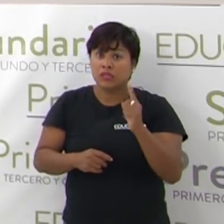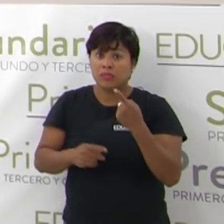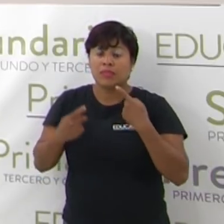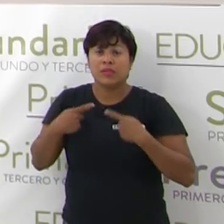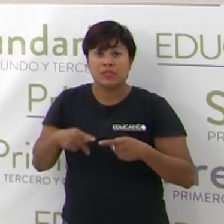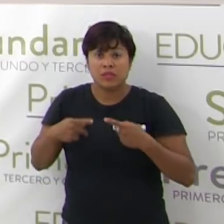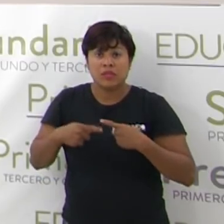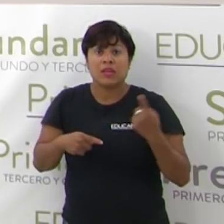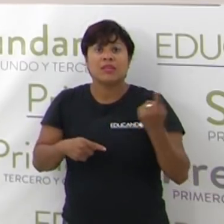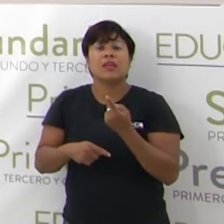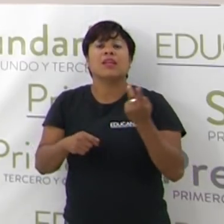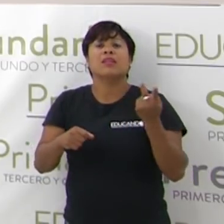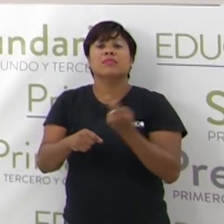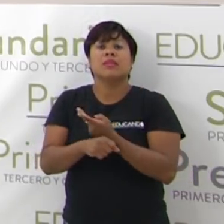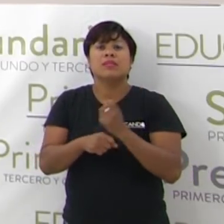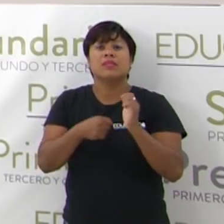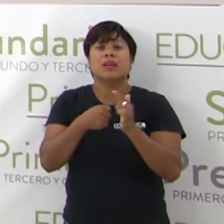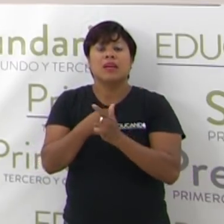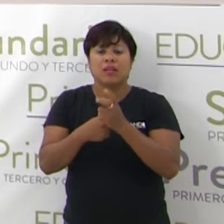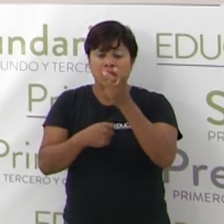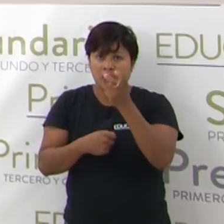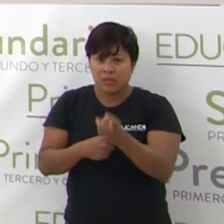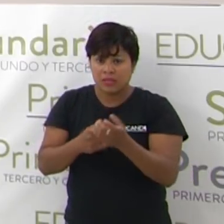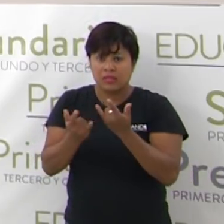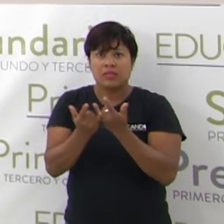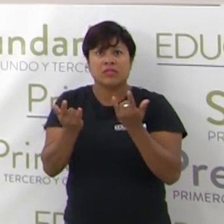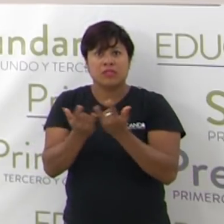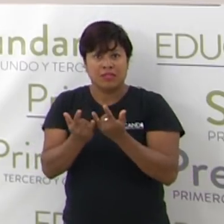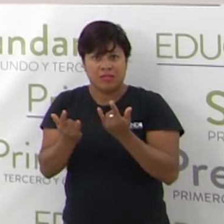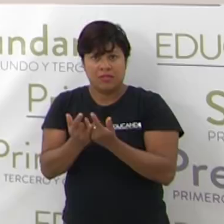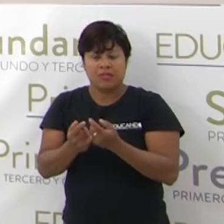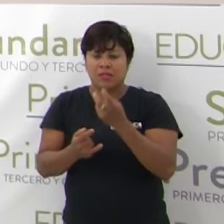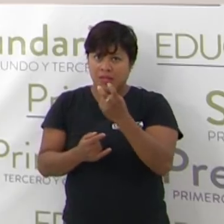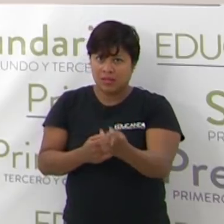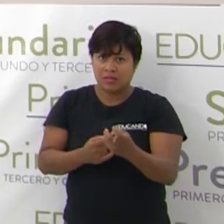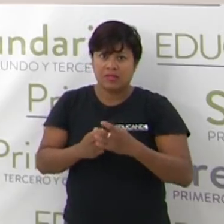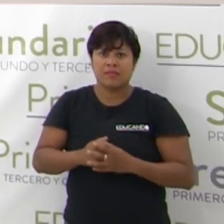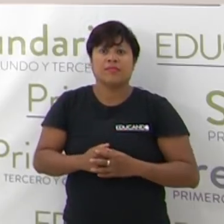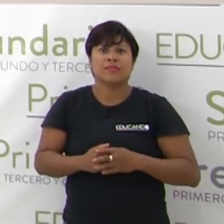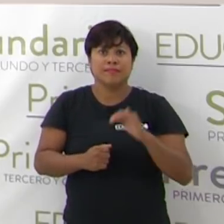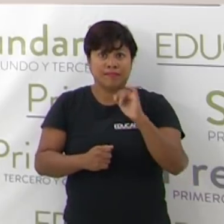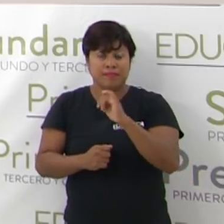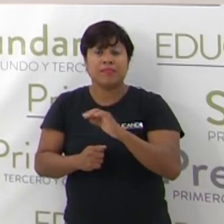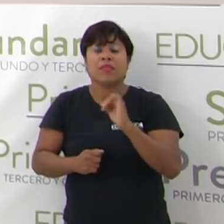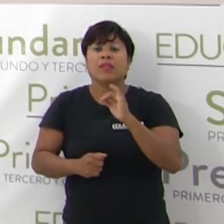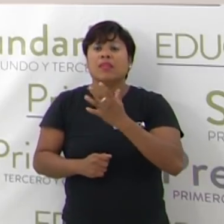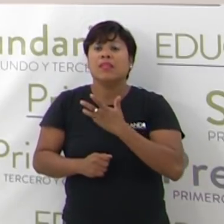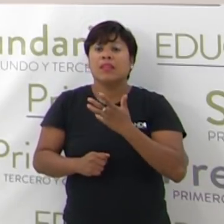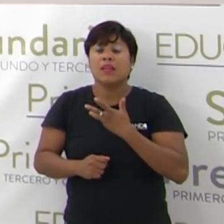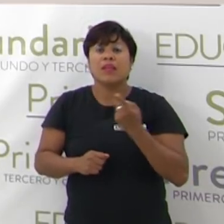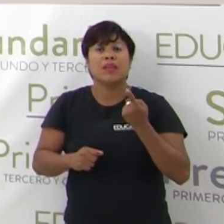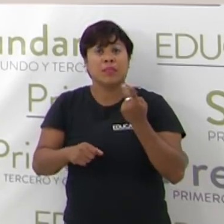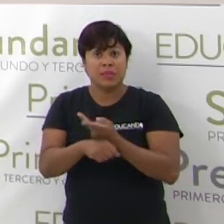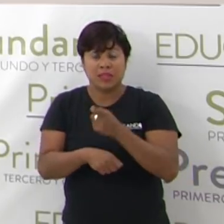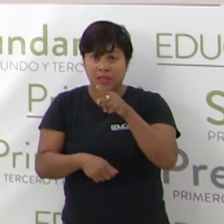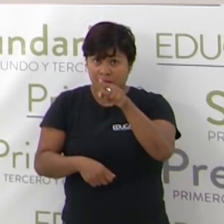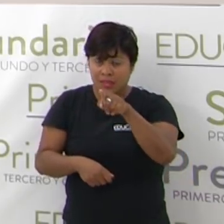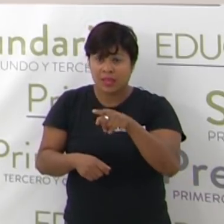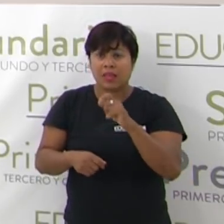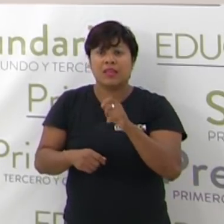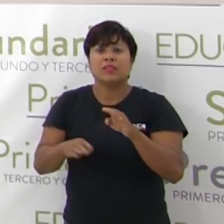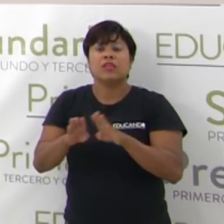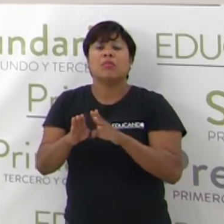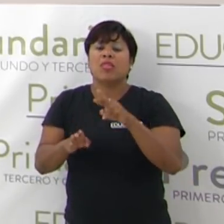los que les ocurre algo en esas historias, en esas narraciones, ¿sí? Si cuentas lo que te ha pasado a ti, te repito, tú